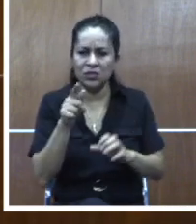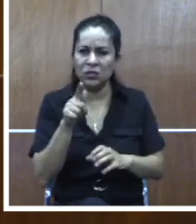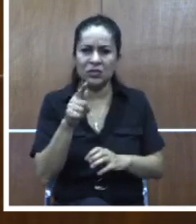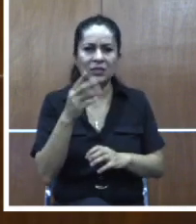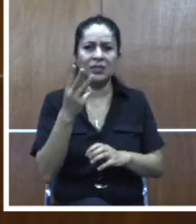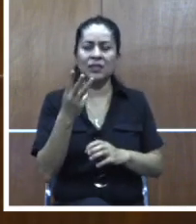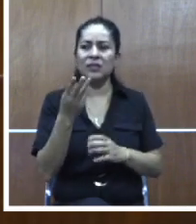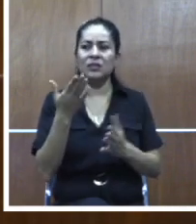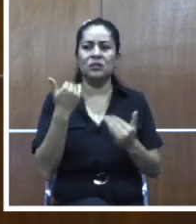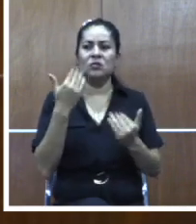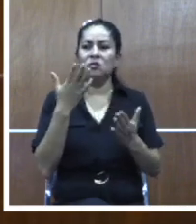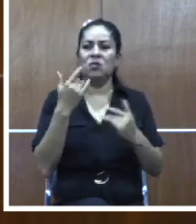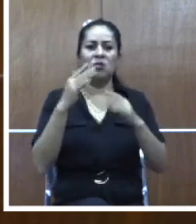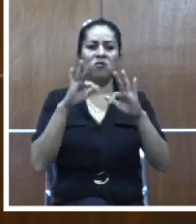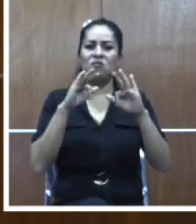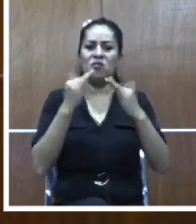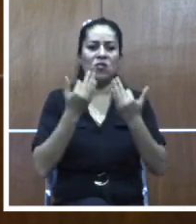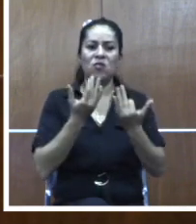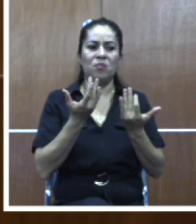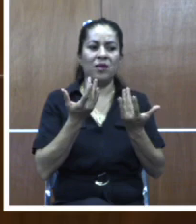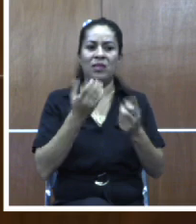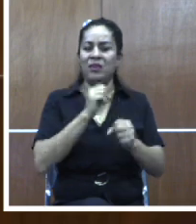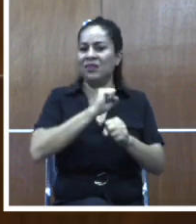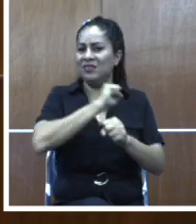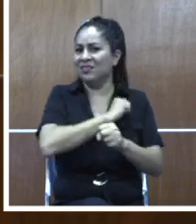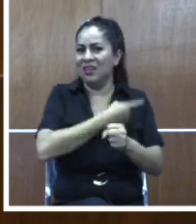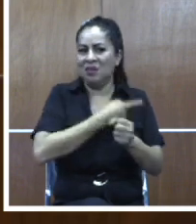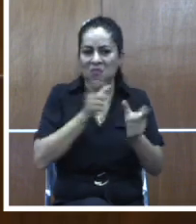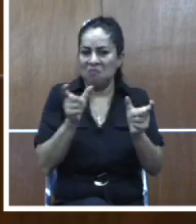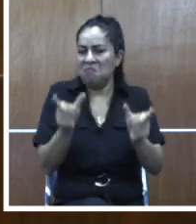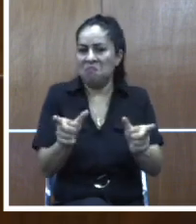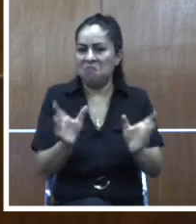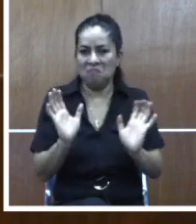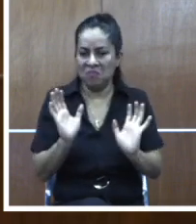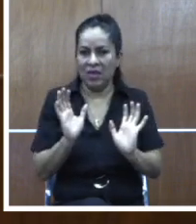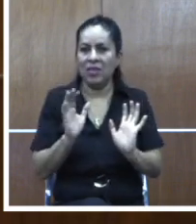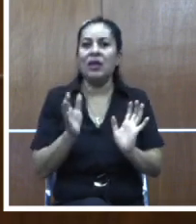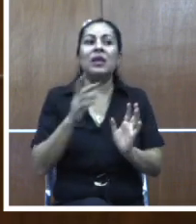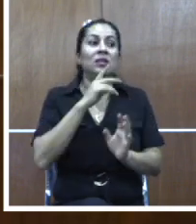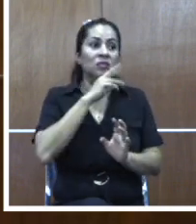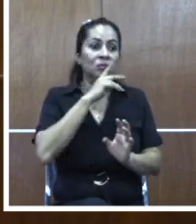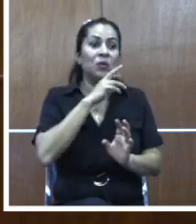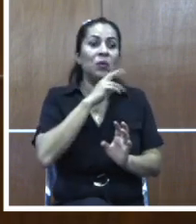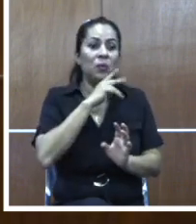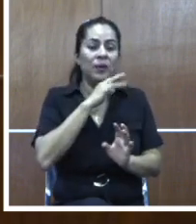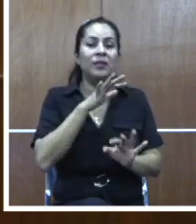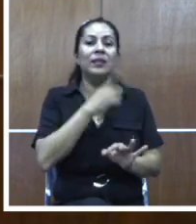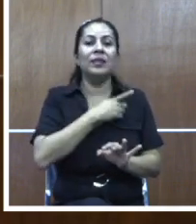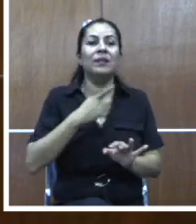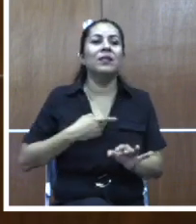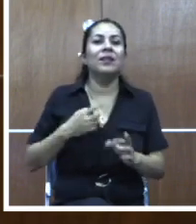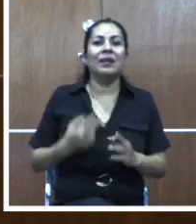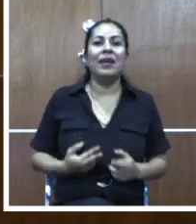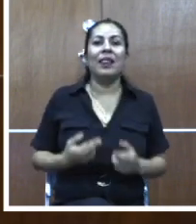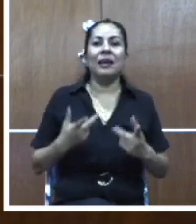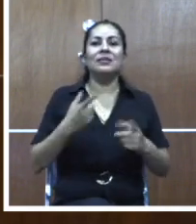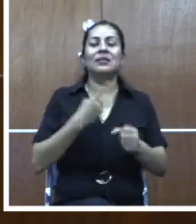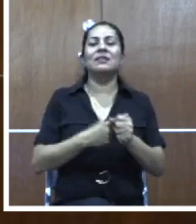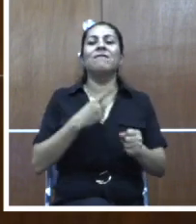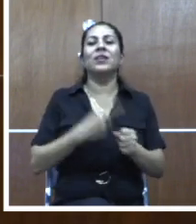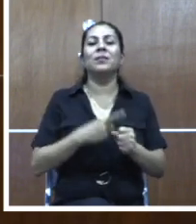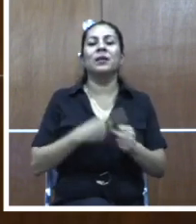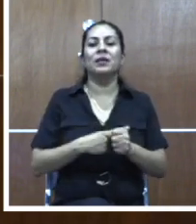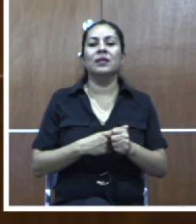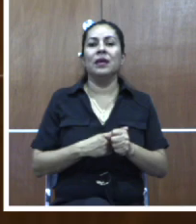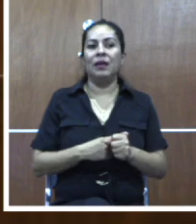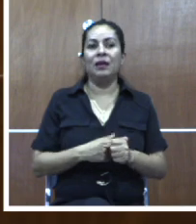24,493,673 no cuentan con ningún tipo de seguro social. Lo anterior resulta preocupante debido a que el cáncer es una enfermedad